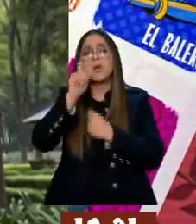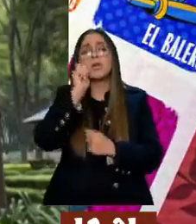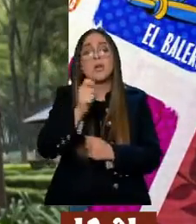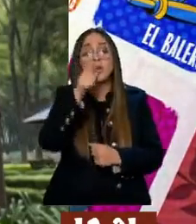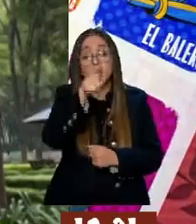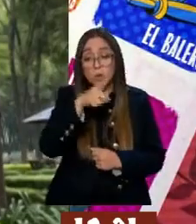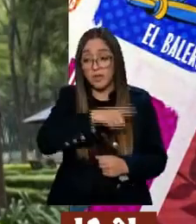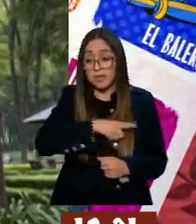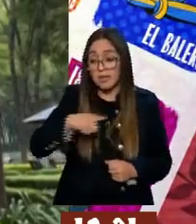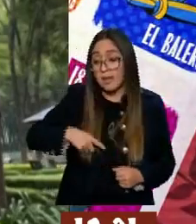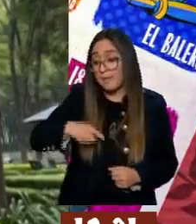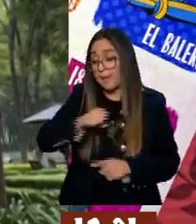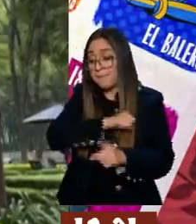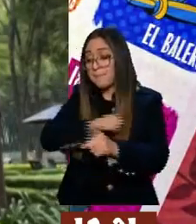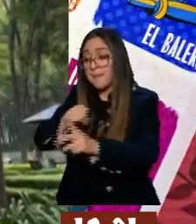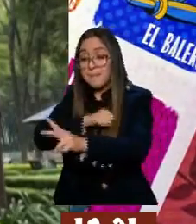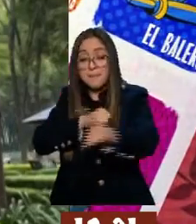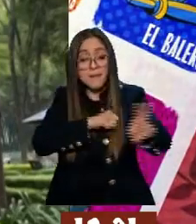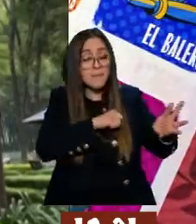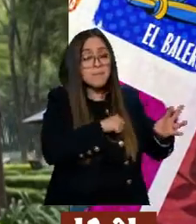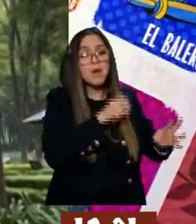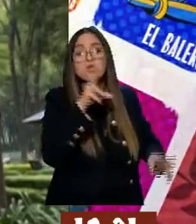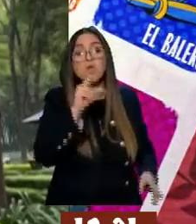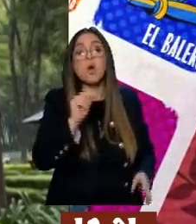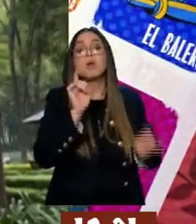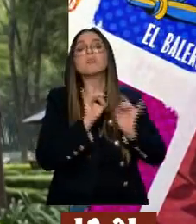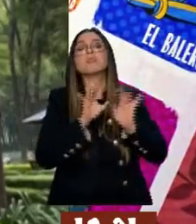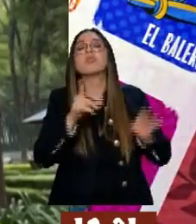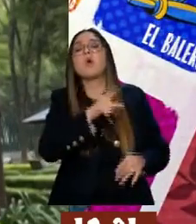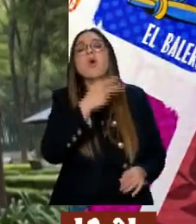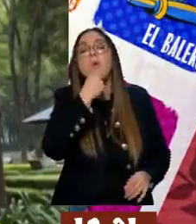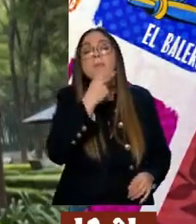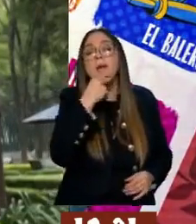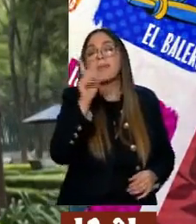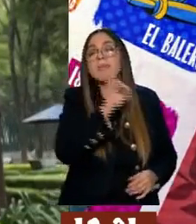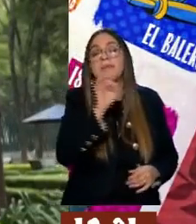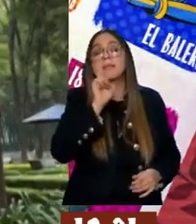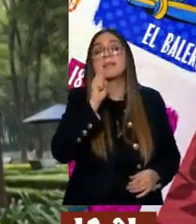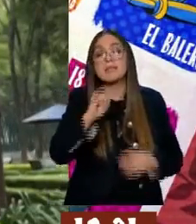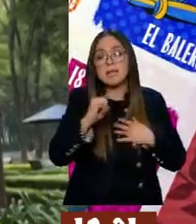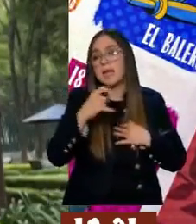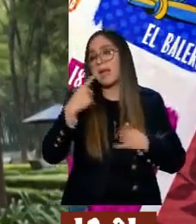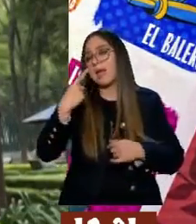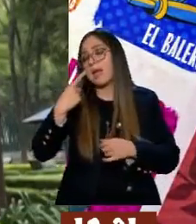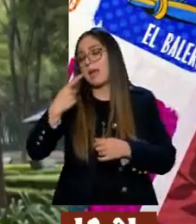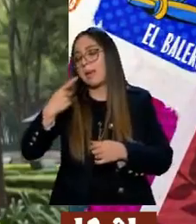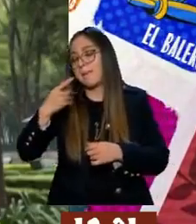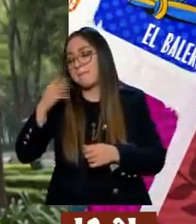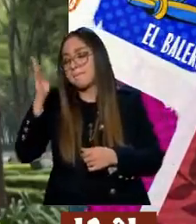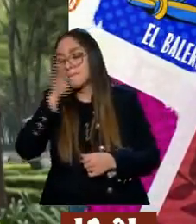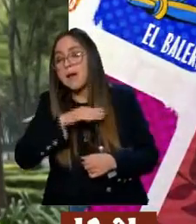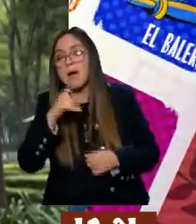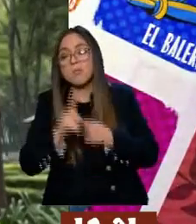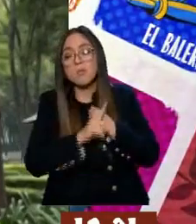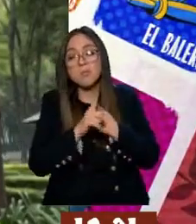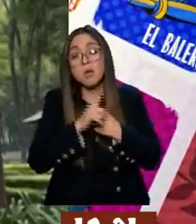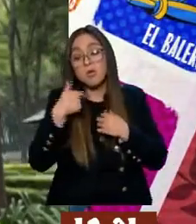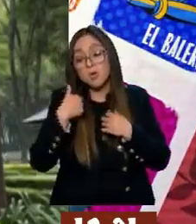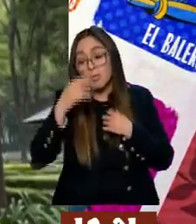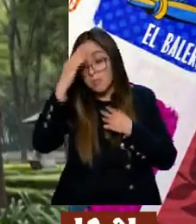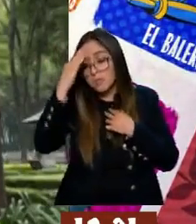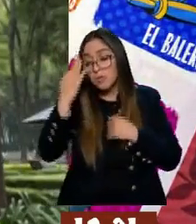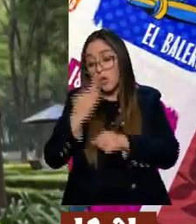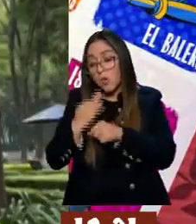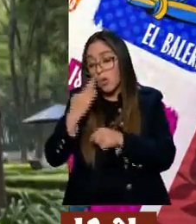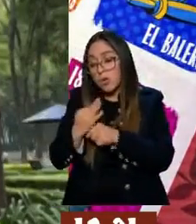mal a nadie, pero ¿qué pasa si este tipo es una mala persona? Entonces creo que es muy interesante los dilemas que pone sobre la mesa, y lo hace a través del terror, que